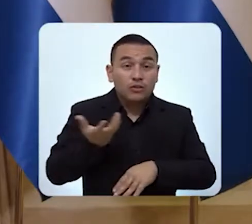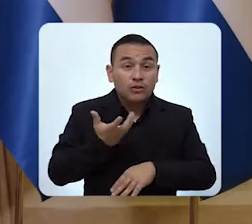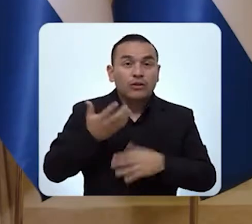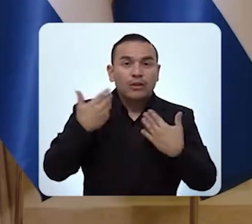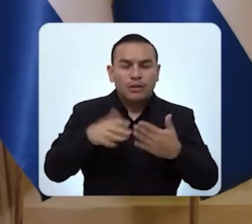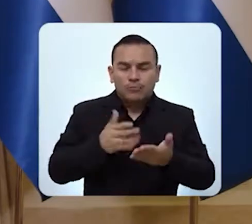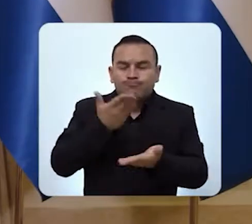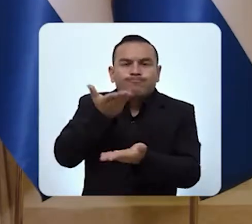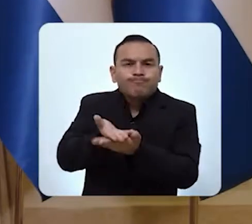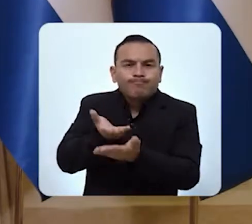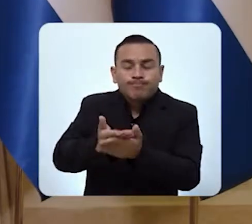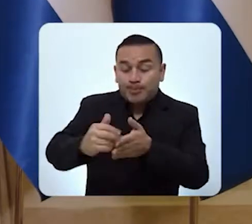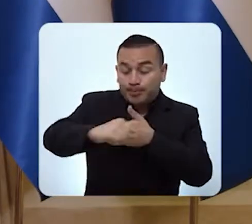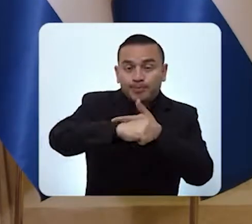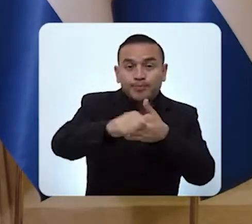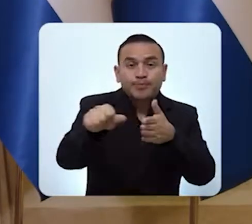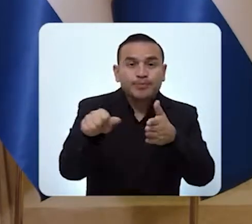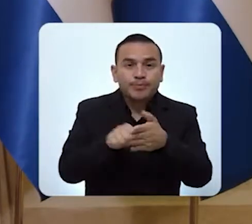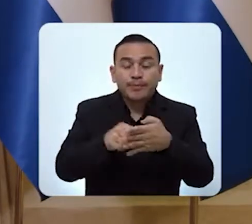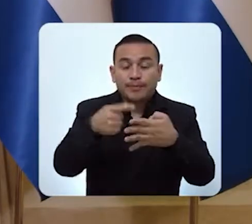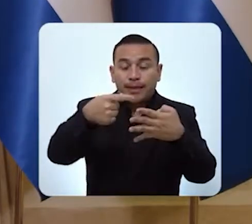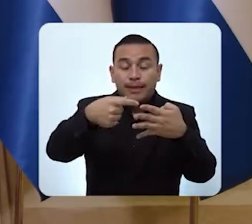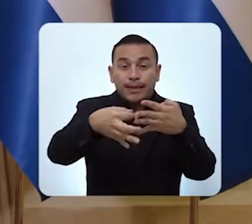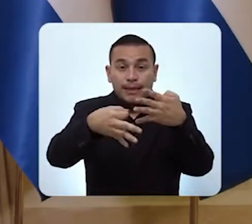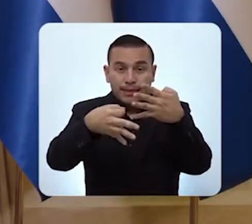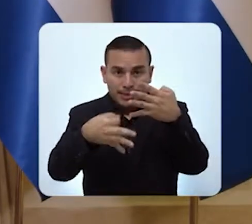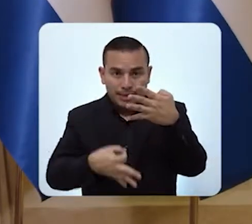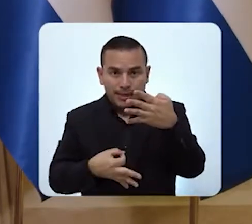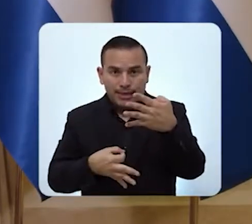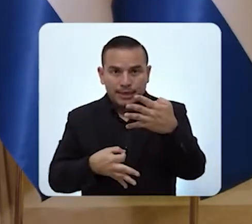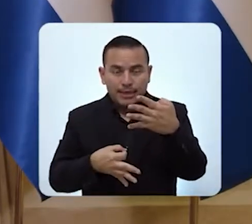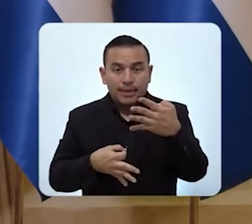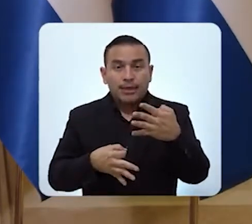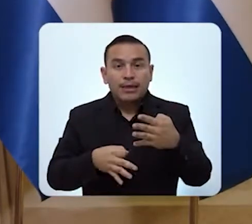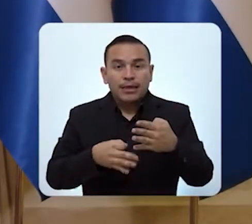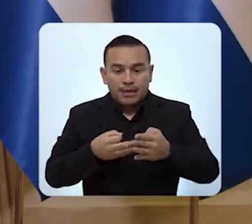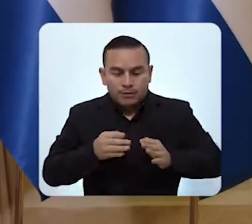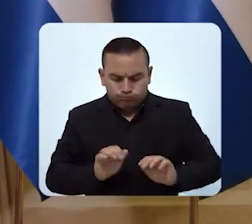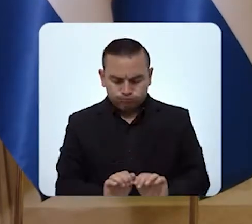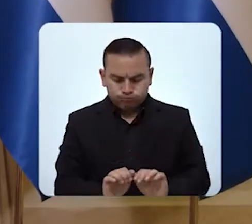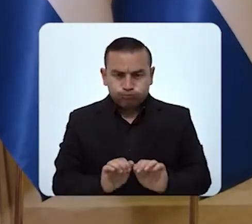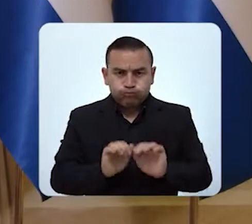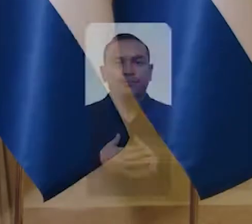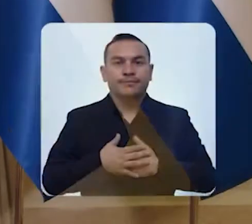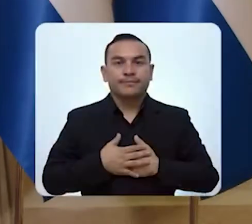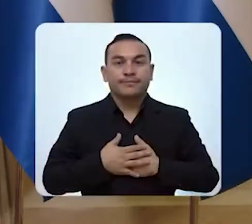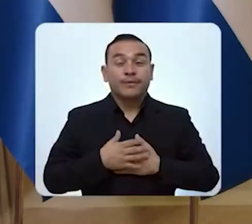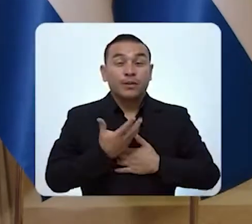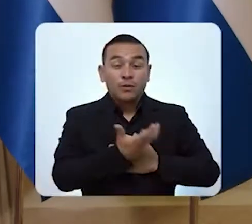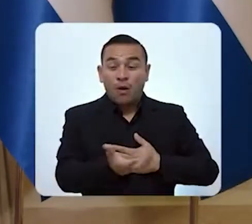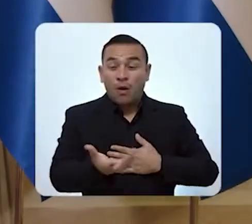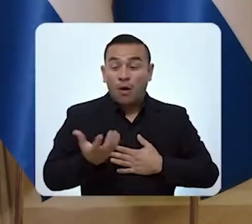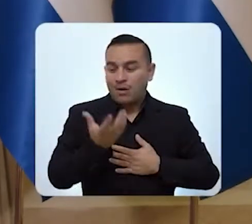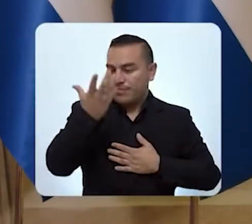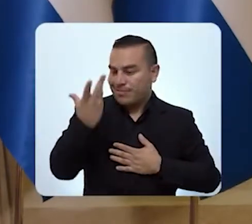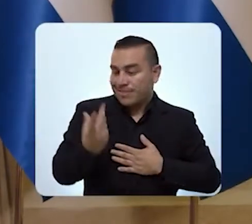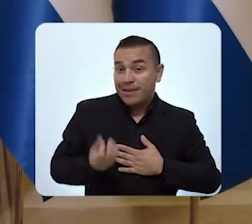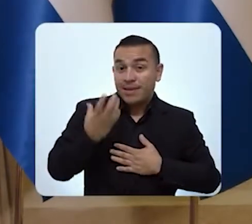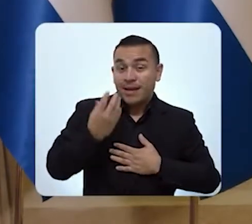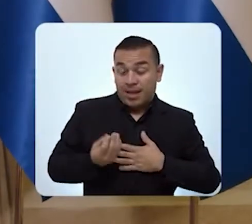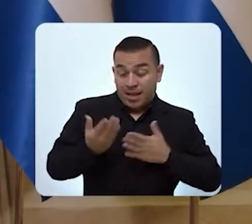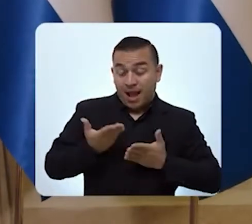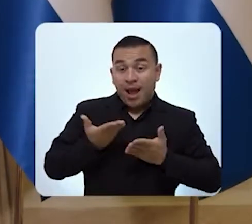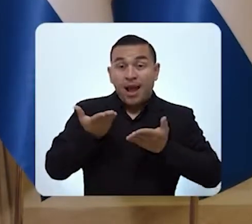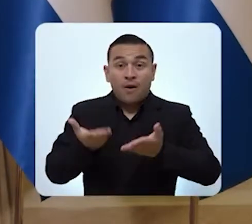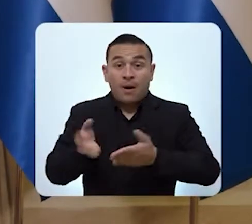Anuncio al país que presentamos ante la Asamblea Legislativa el anteproyecto de la ley Crecer Juntos. En más noticias,